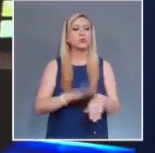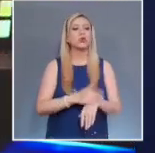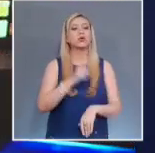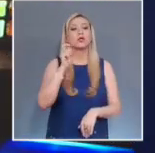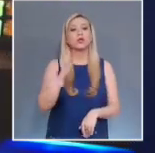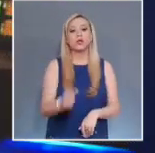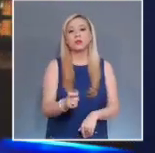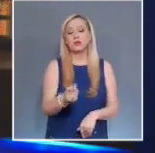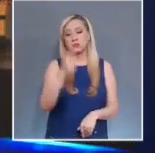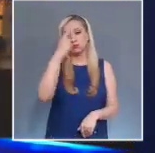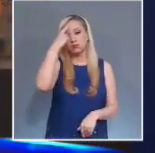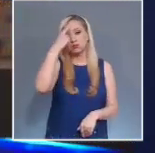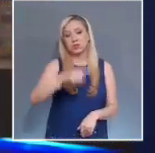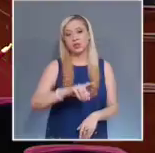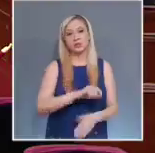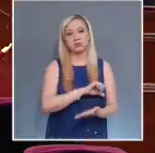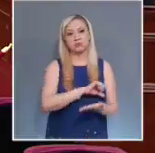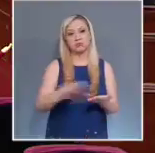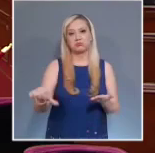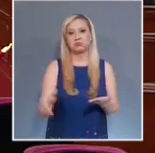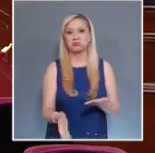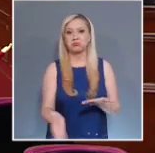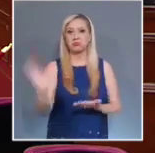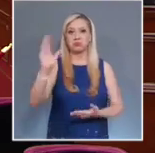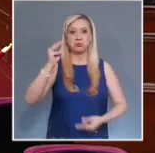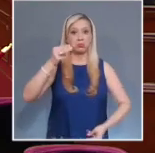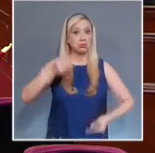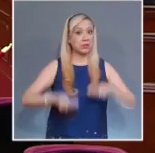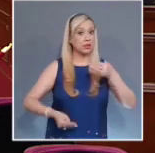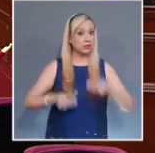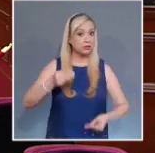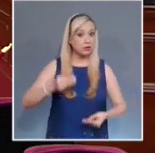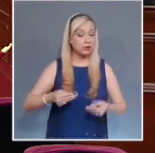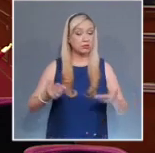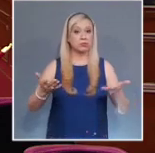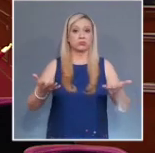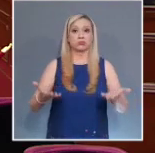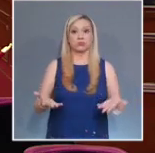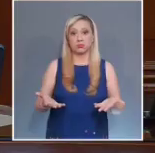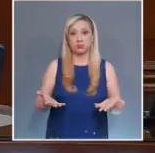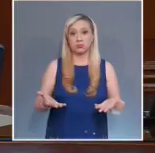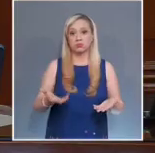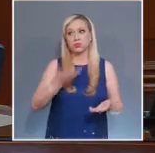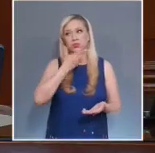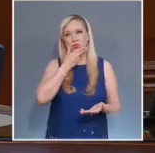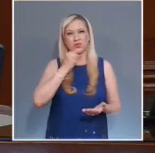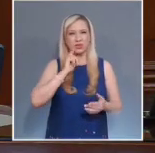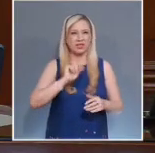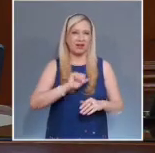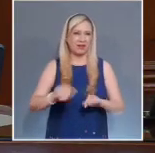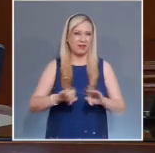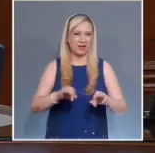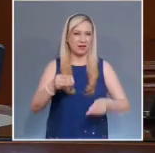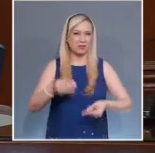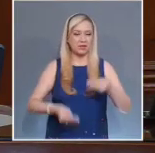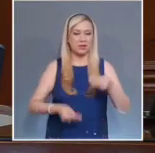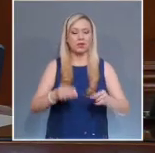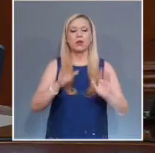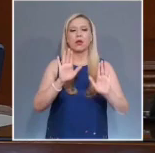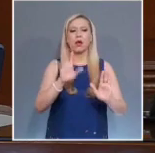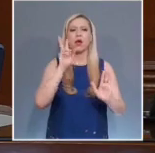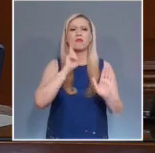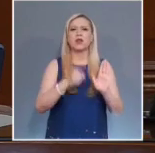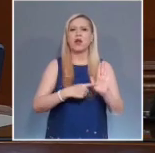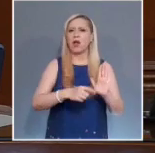separación de magistrados. El Pleno de la Corte declaró inválida la causal de retiro forzoso de